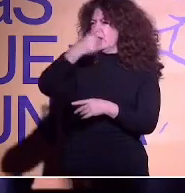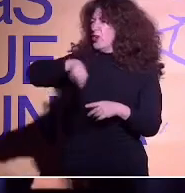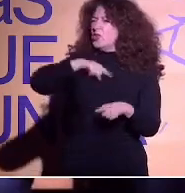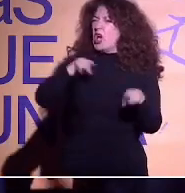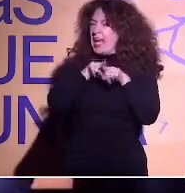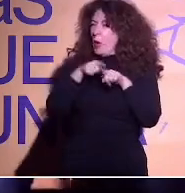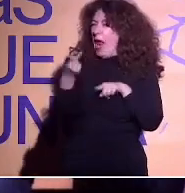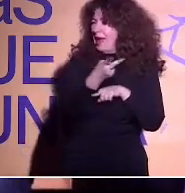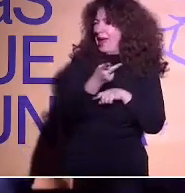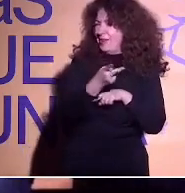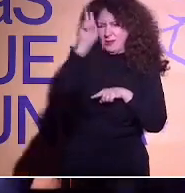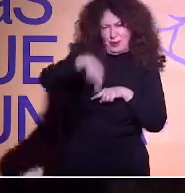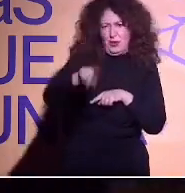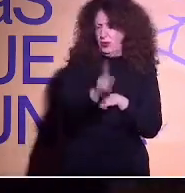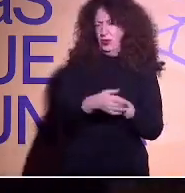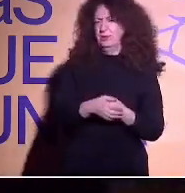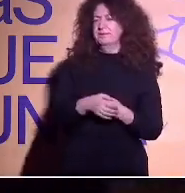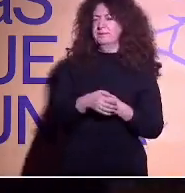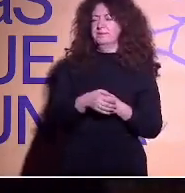como